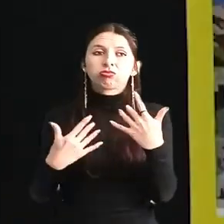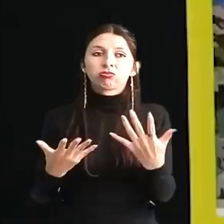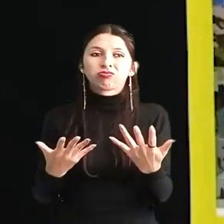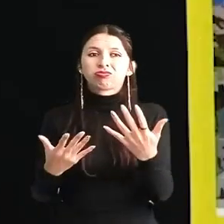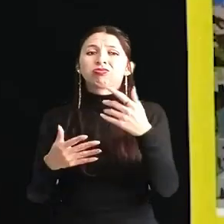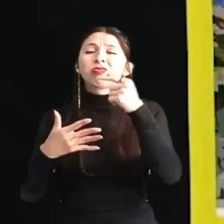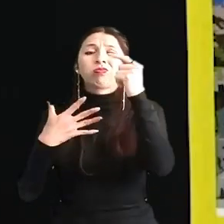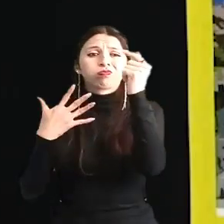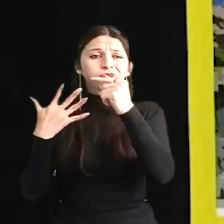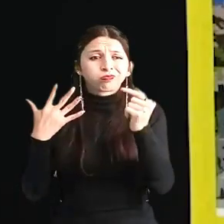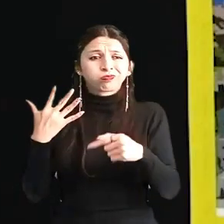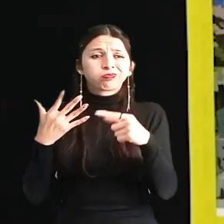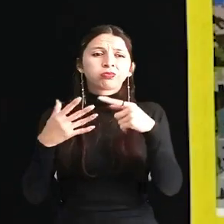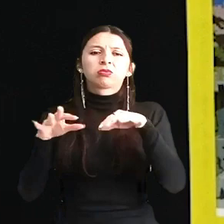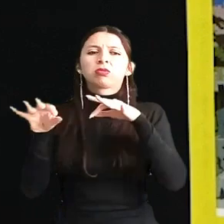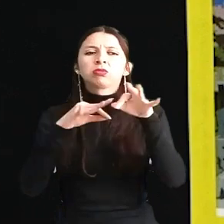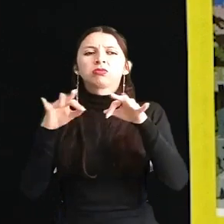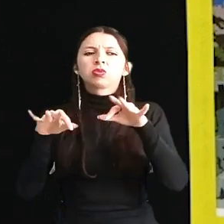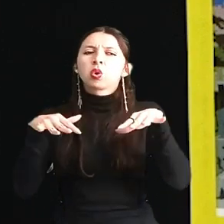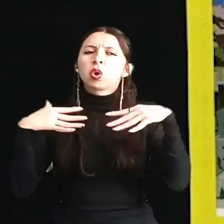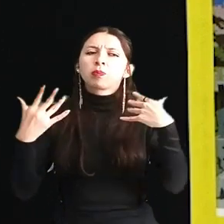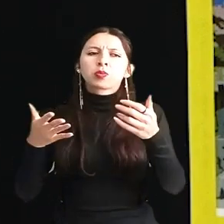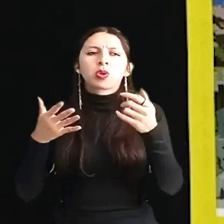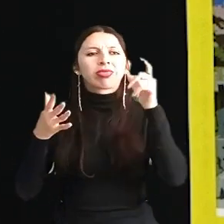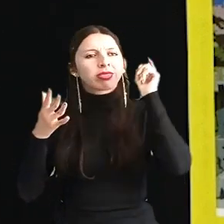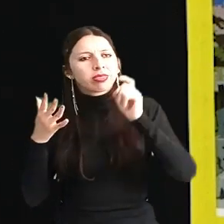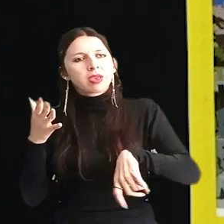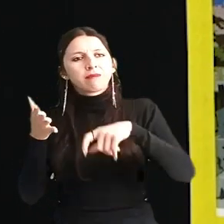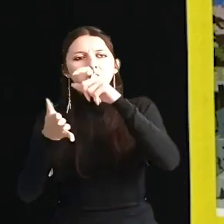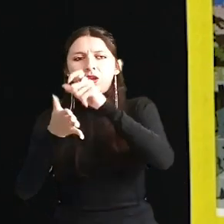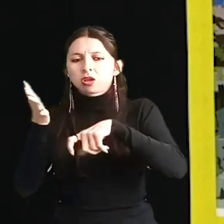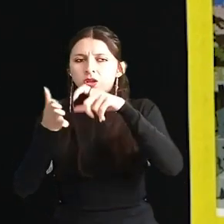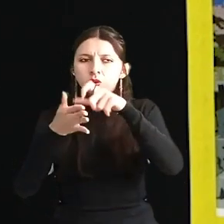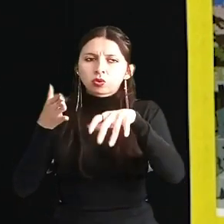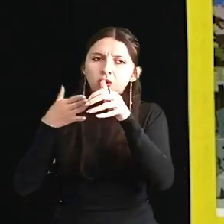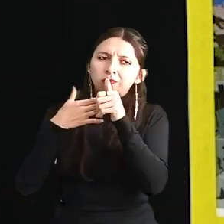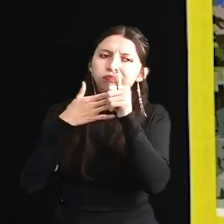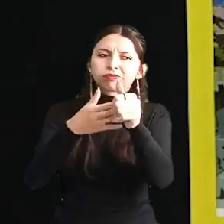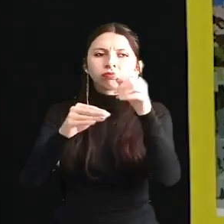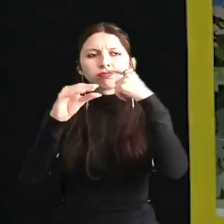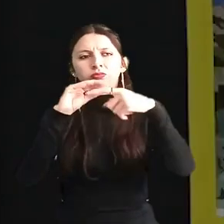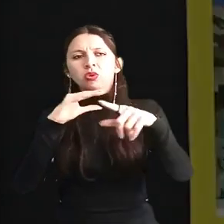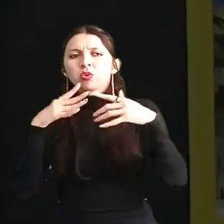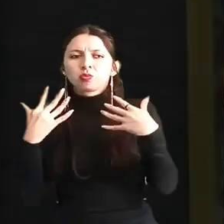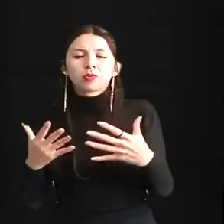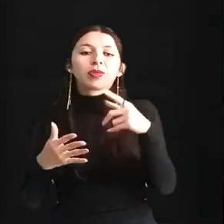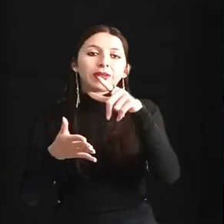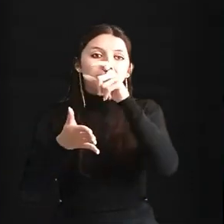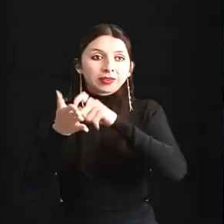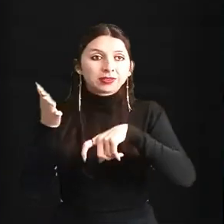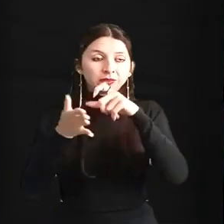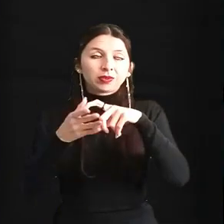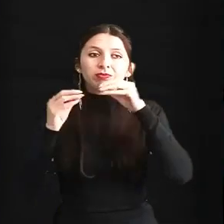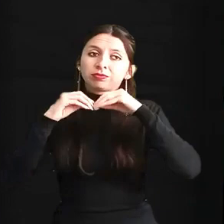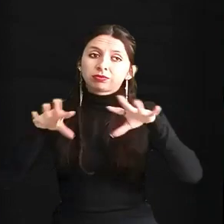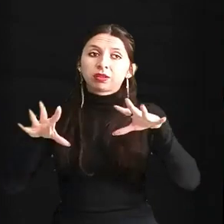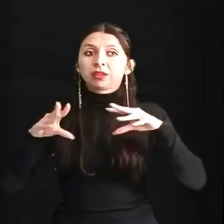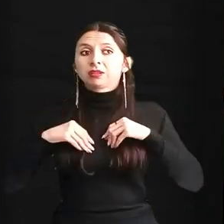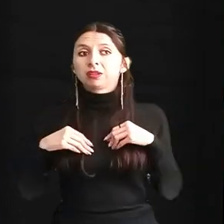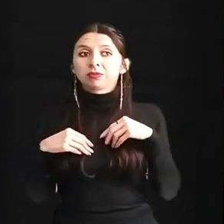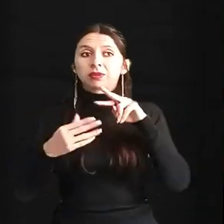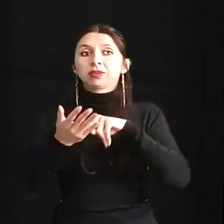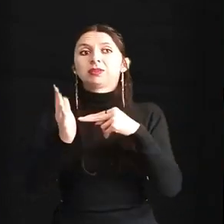están las instrucciones que explican cómo se puede elaborar un manuscrito como se debe enviar Qué tipos de